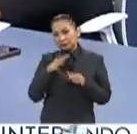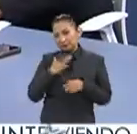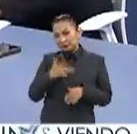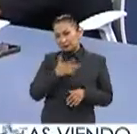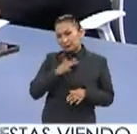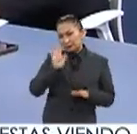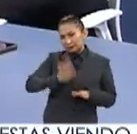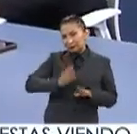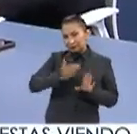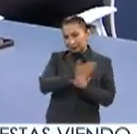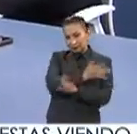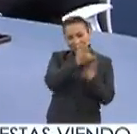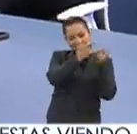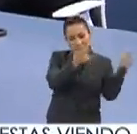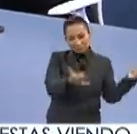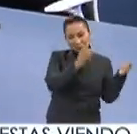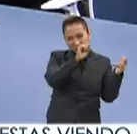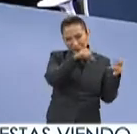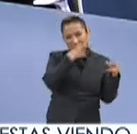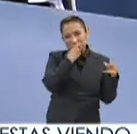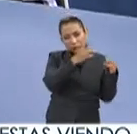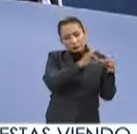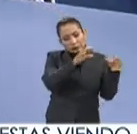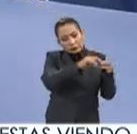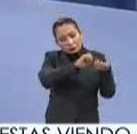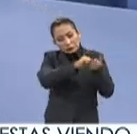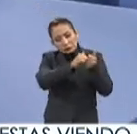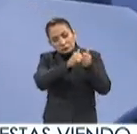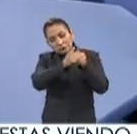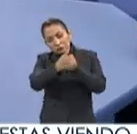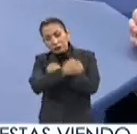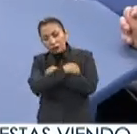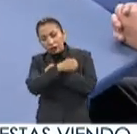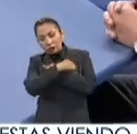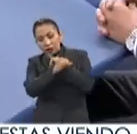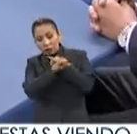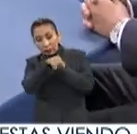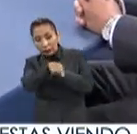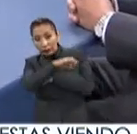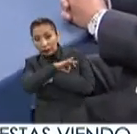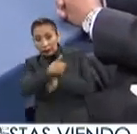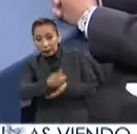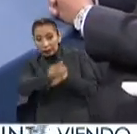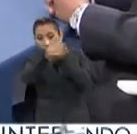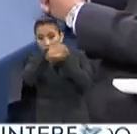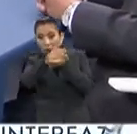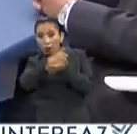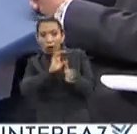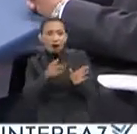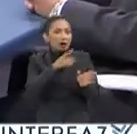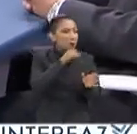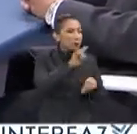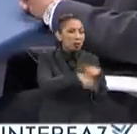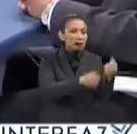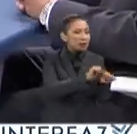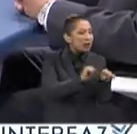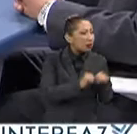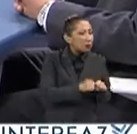parecería que al principio de esta historia que nos cuenta, podría ser que la educación a distancia podría ser un tipo de opción B, pero cada